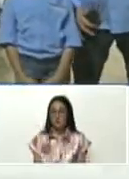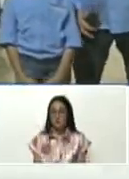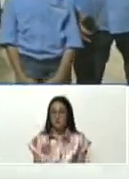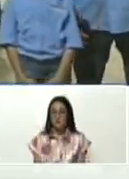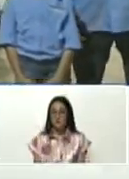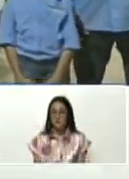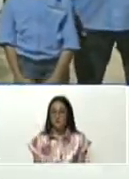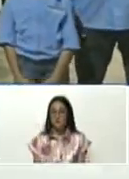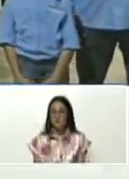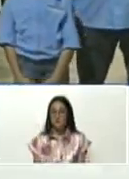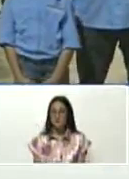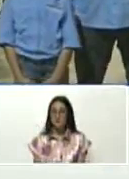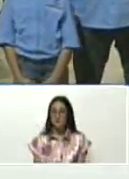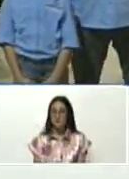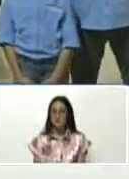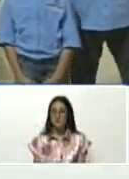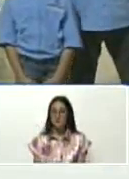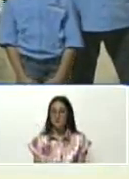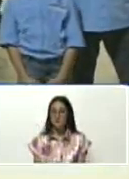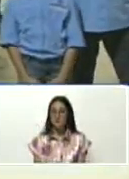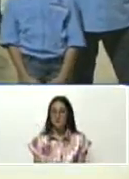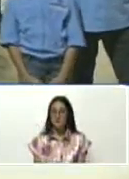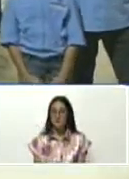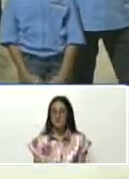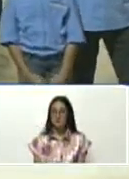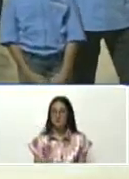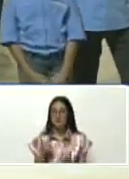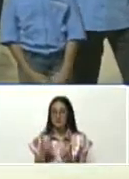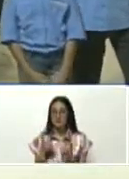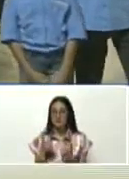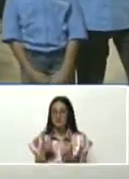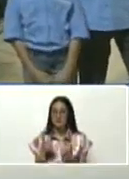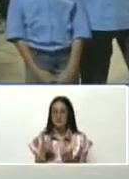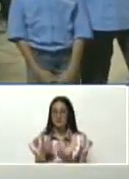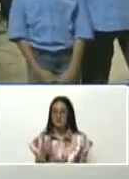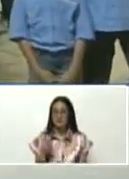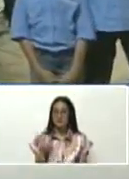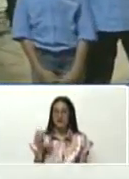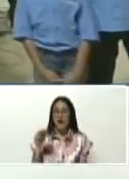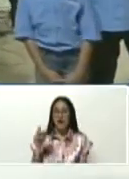Llanera. Y bueno, Roque, Ángelo Puccino,